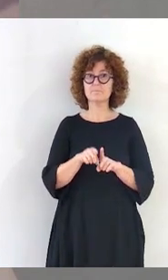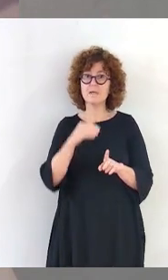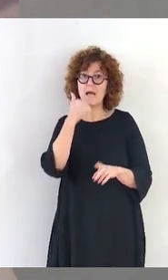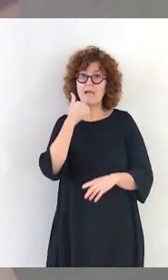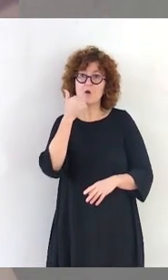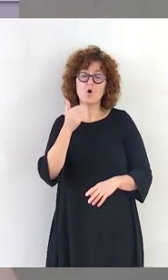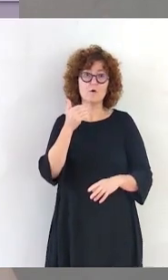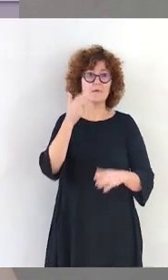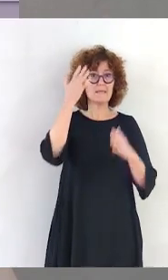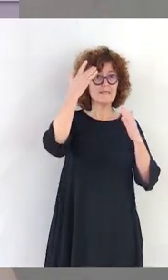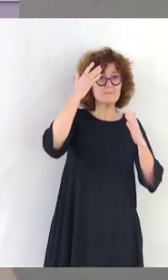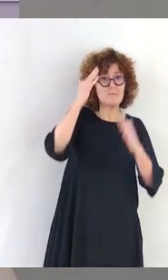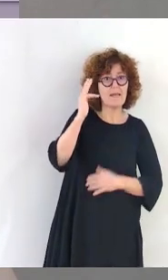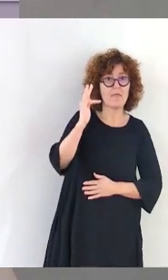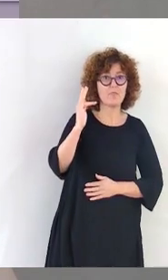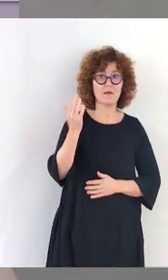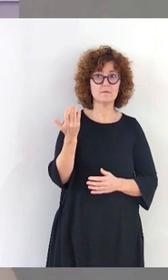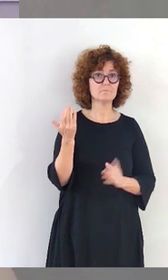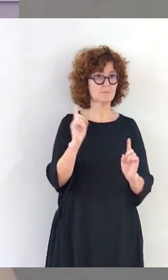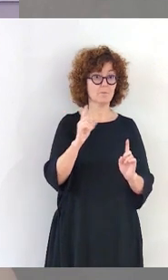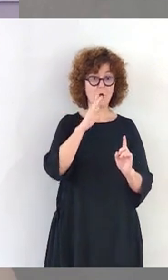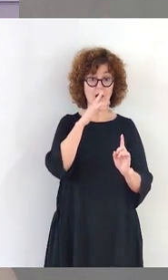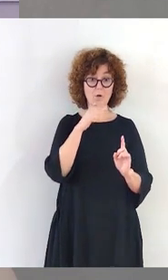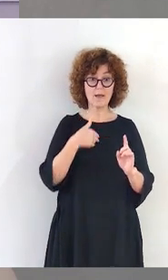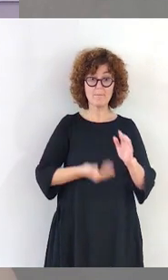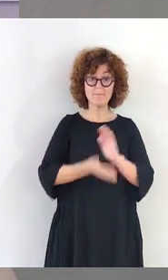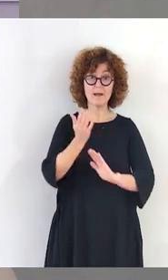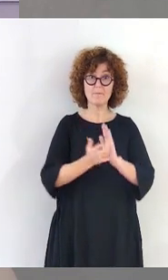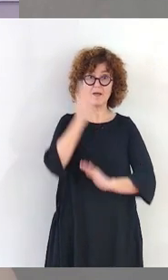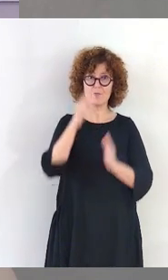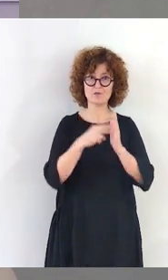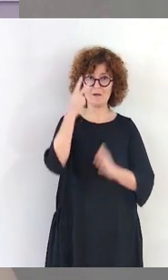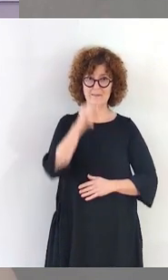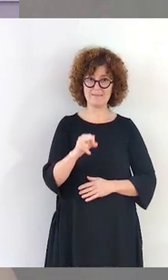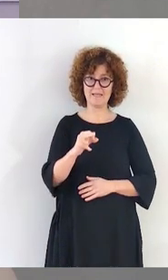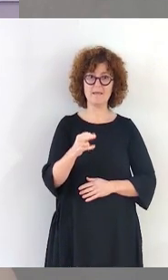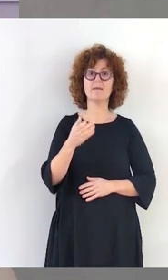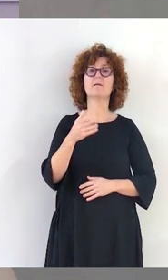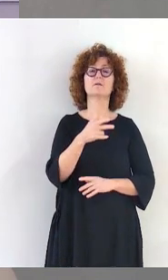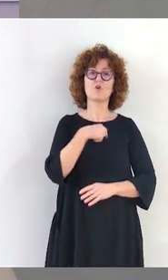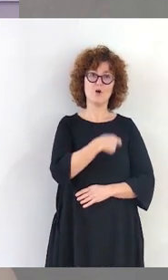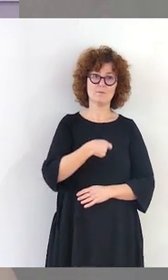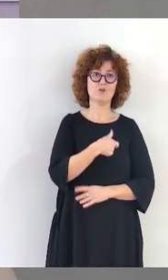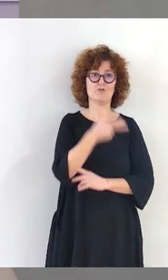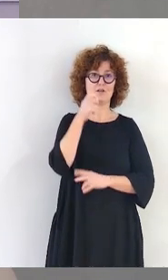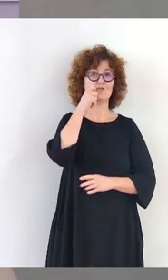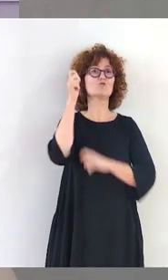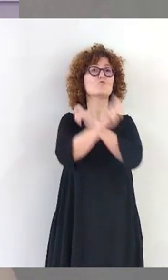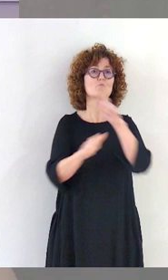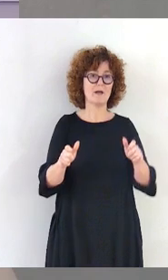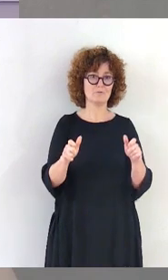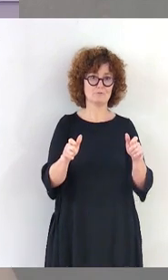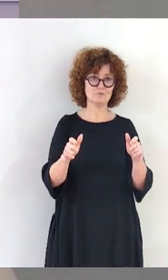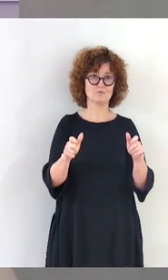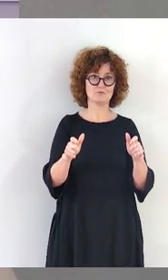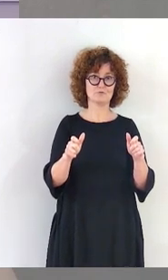Esperanza pero hemos visto que empiezan a cambiar las cosas ya en 2020 la comisión de derechos humanos de Naciones Unidas eh